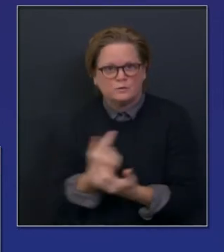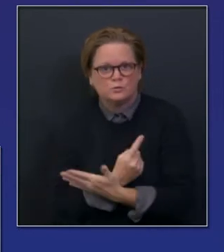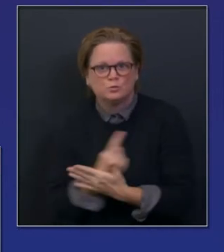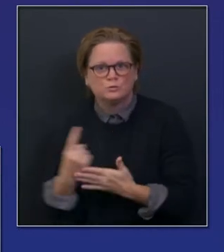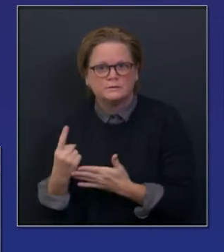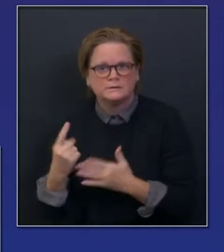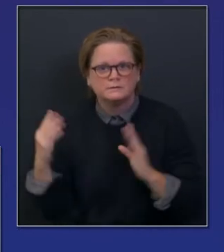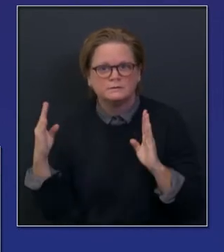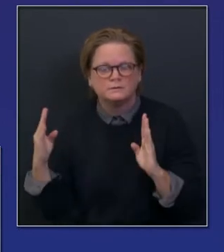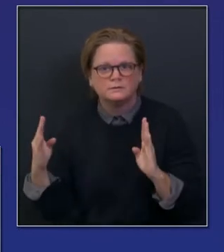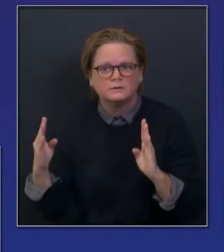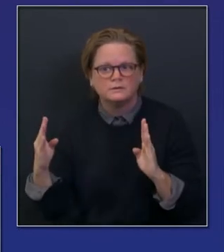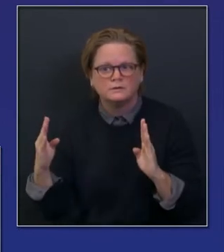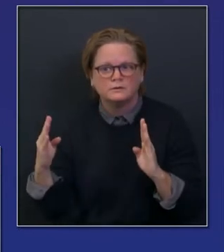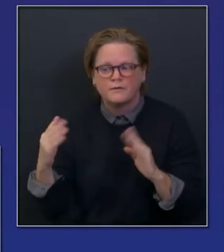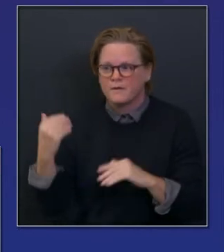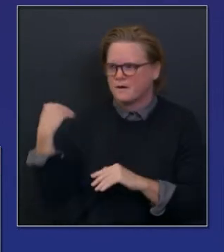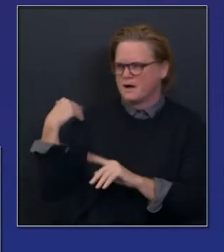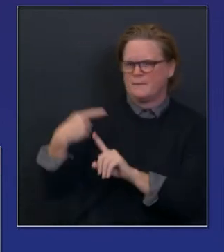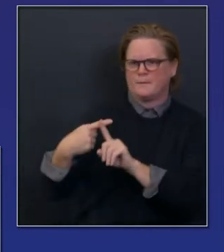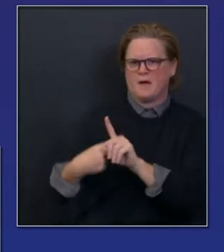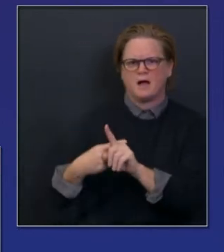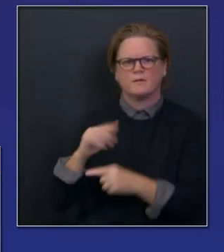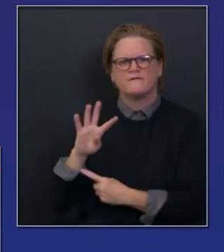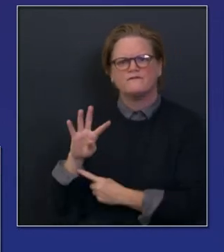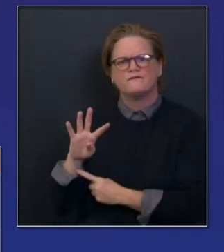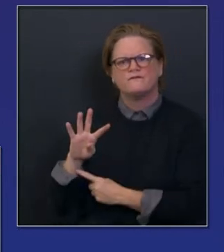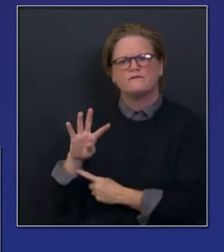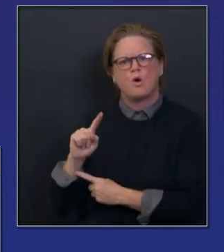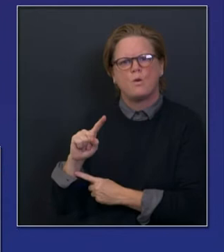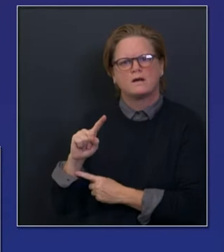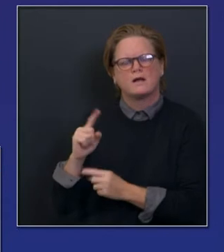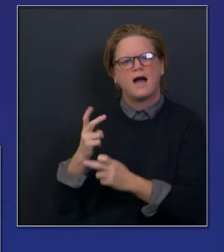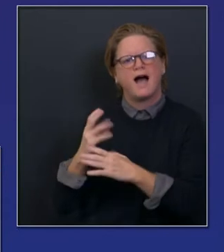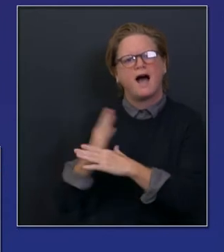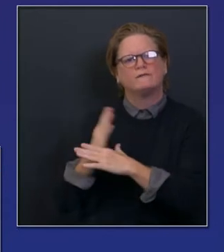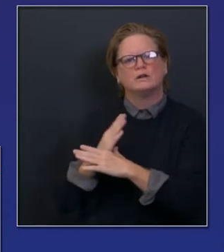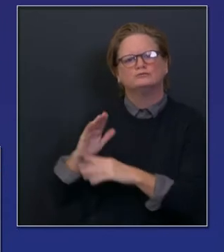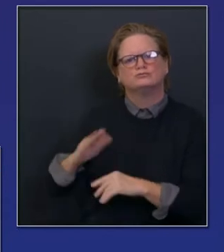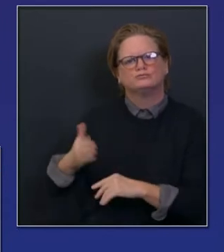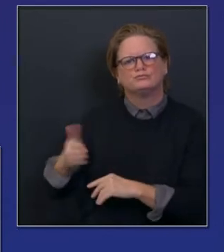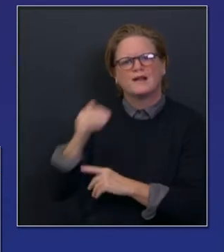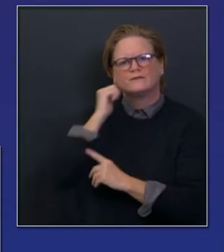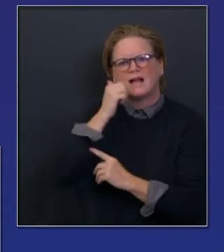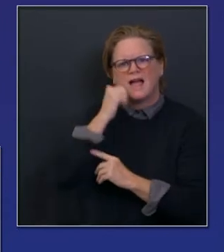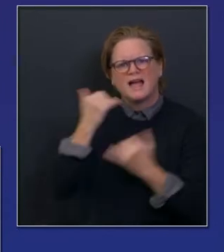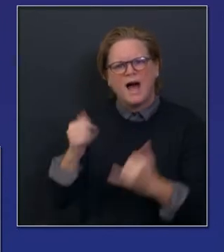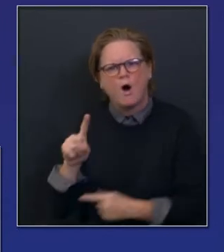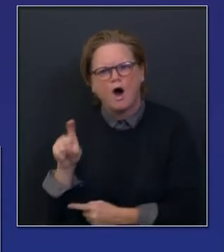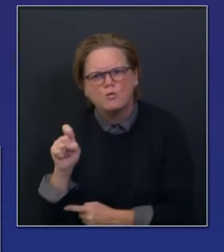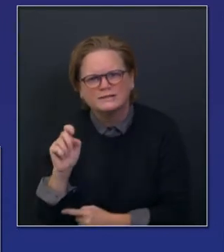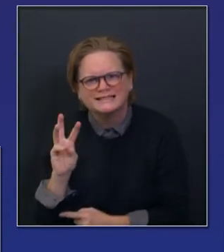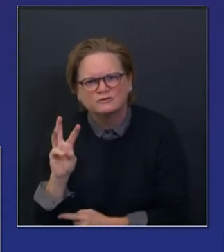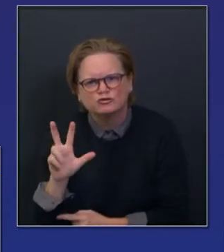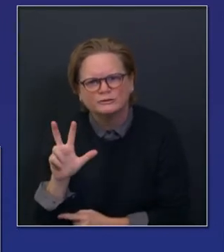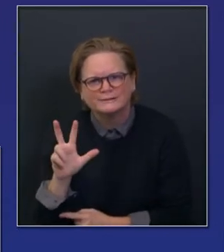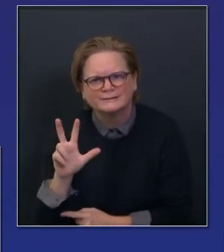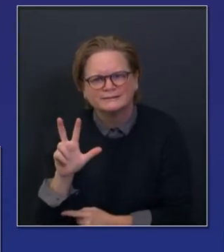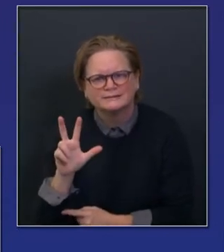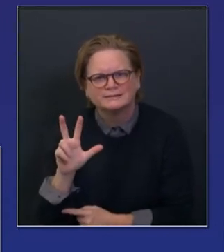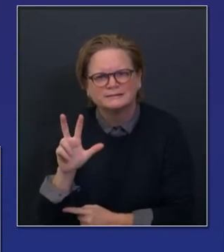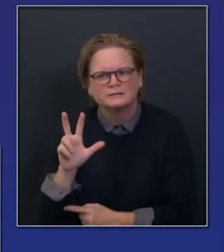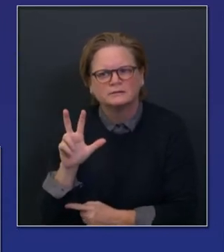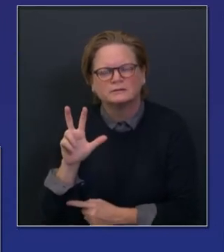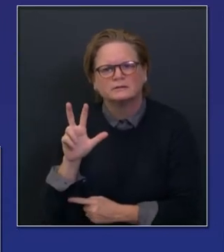promedio de 7 días, hace un mes era 41 muertes, el promedio de 7 días. Imagínense, si seguimos por este